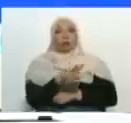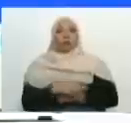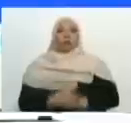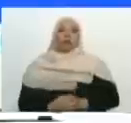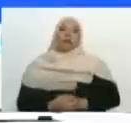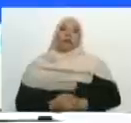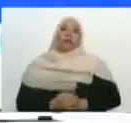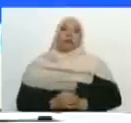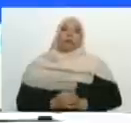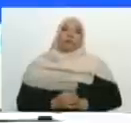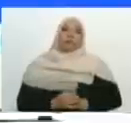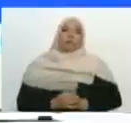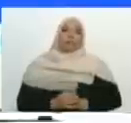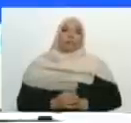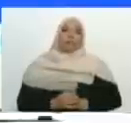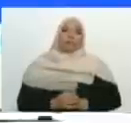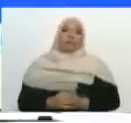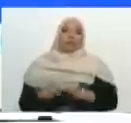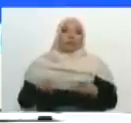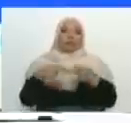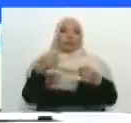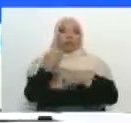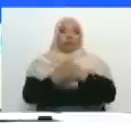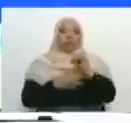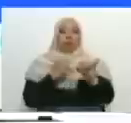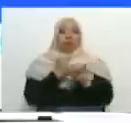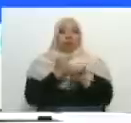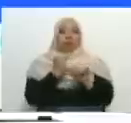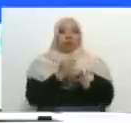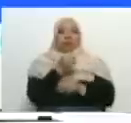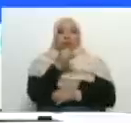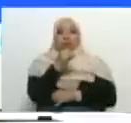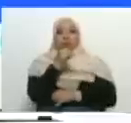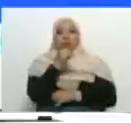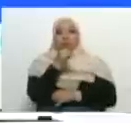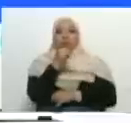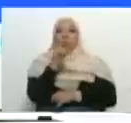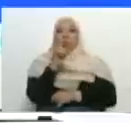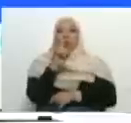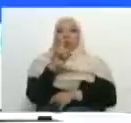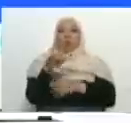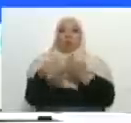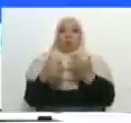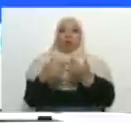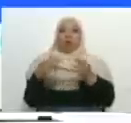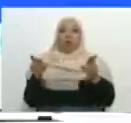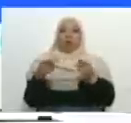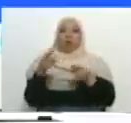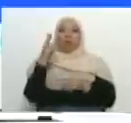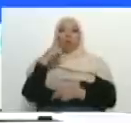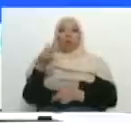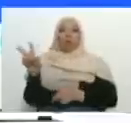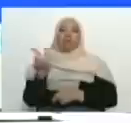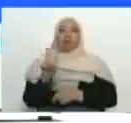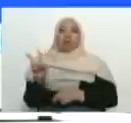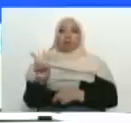Así que esta licencia autoriza a negociar las deudas de la República y de